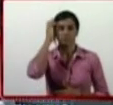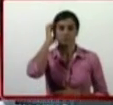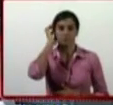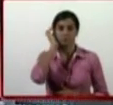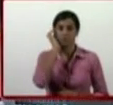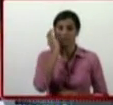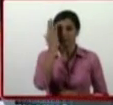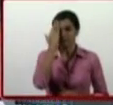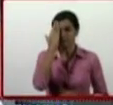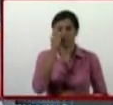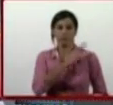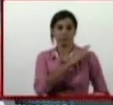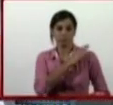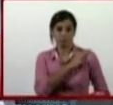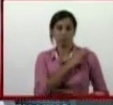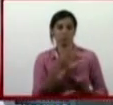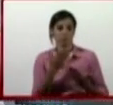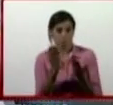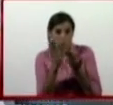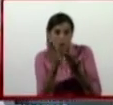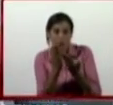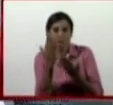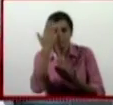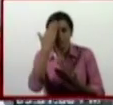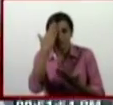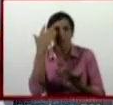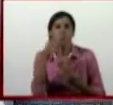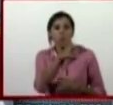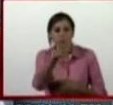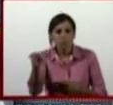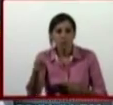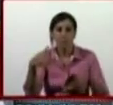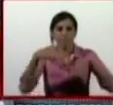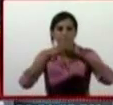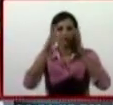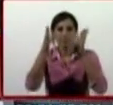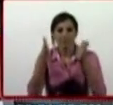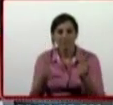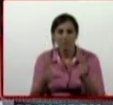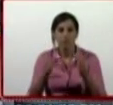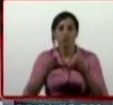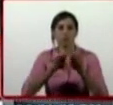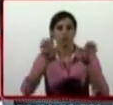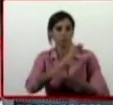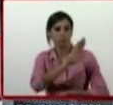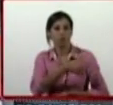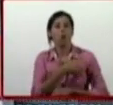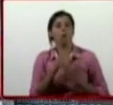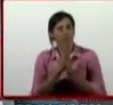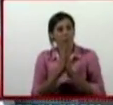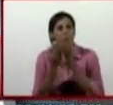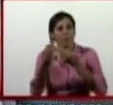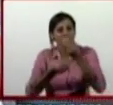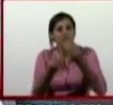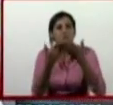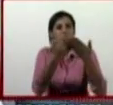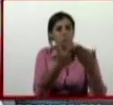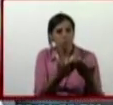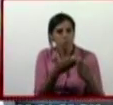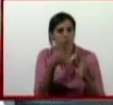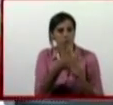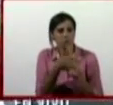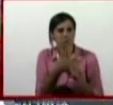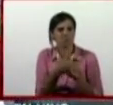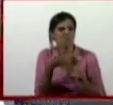y saben los estudiosos, pero yo les pido a ustedes, compañero ministro Pedro Calzadilla, hagamos un estudio de todo lo que